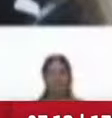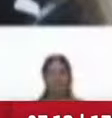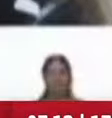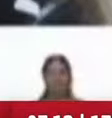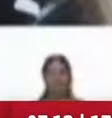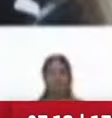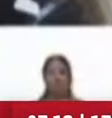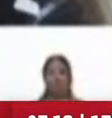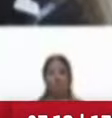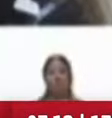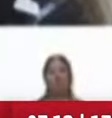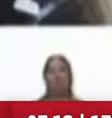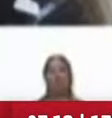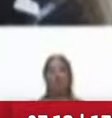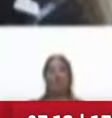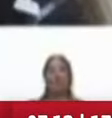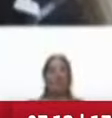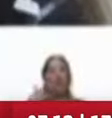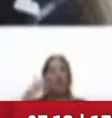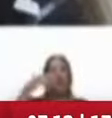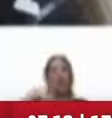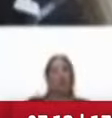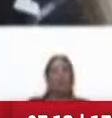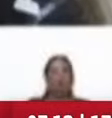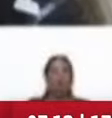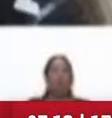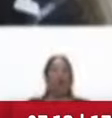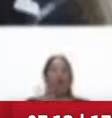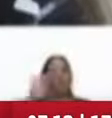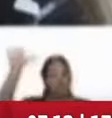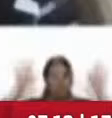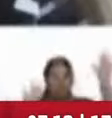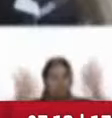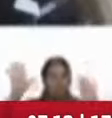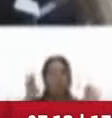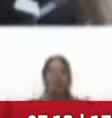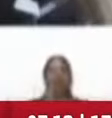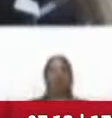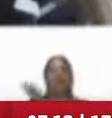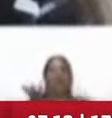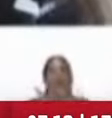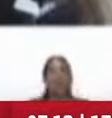Corresponde entonces votar la habilitación sobre tablas a mano alzada del proyecto